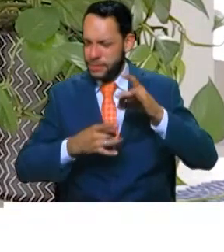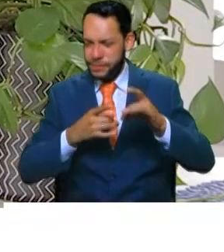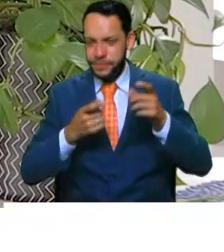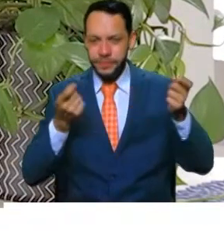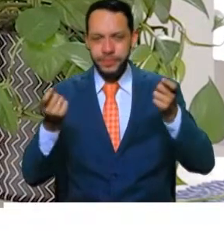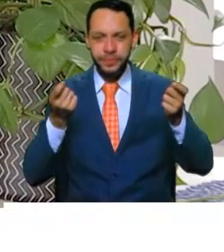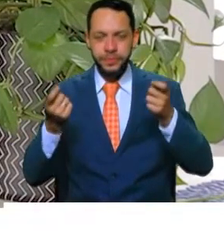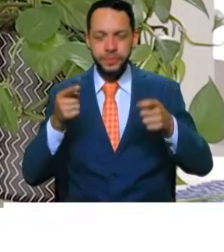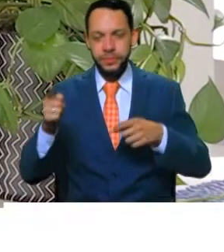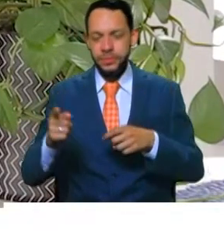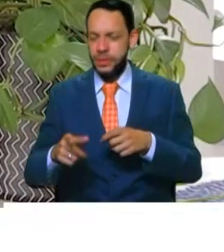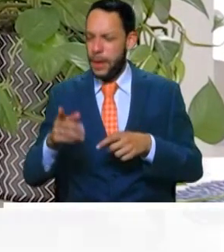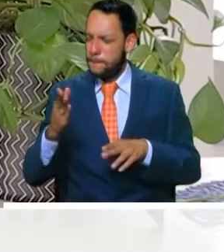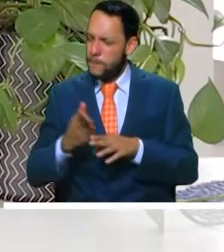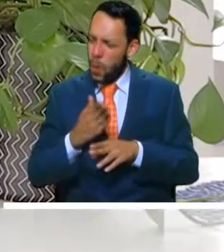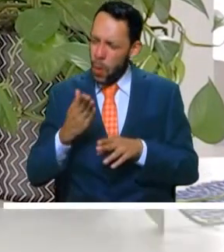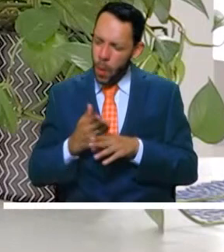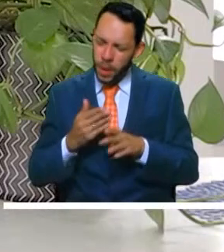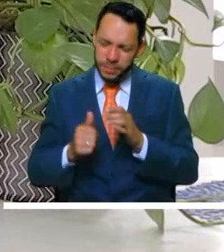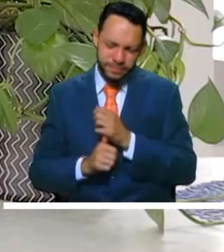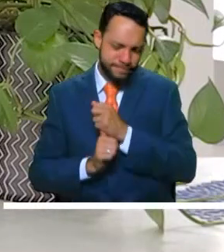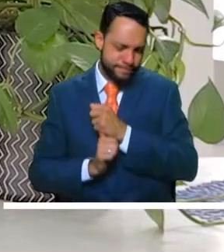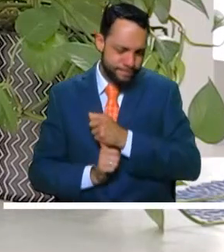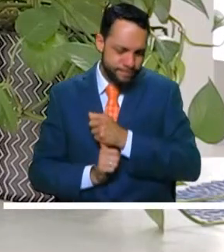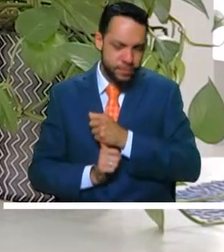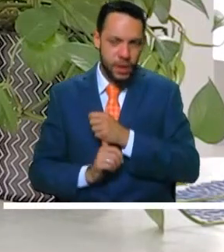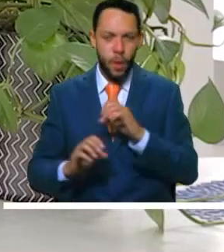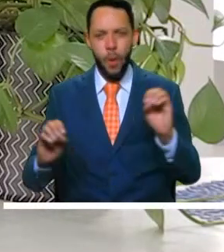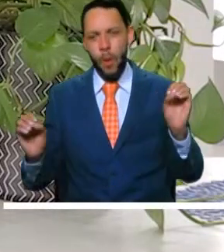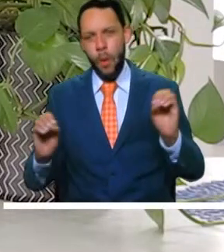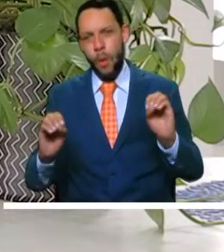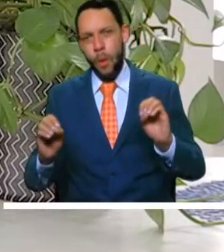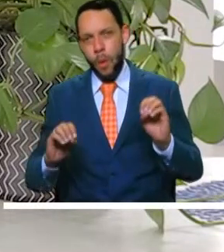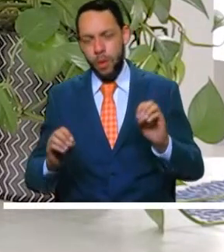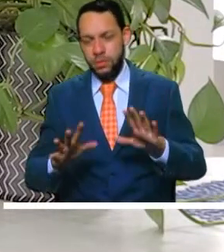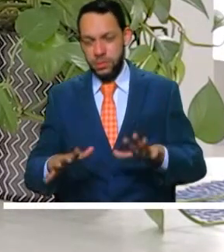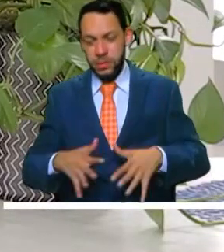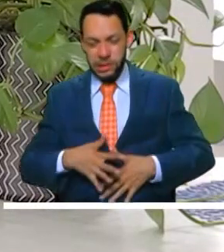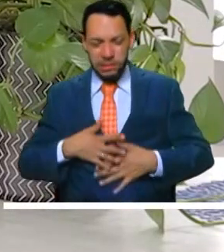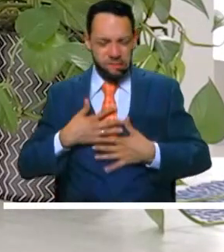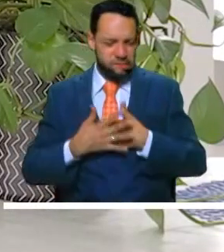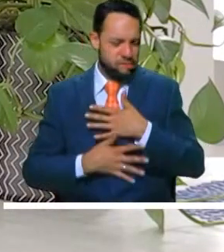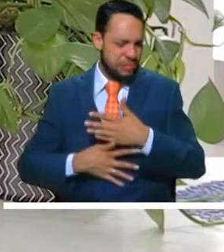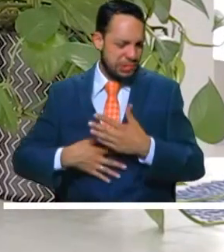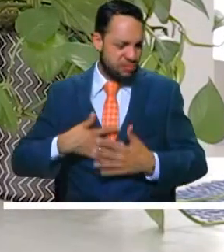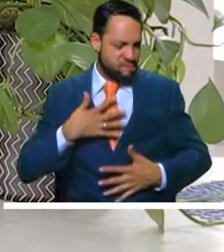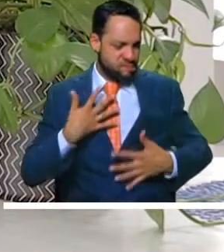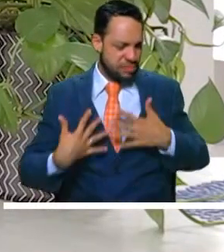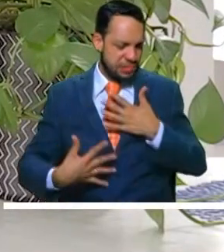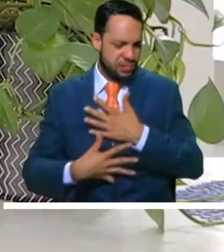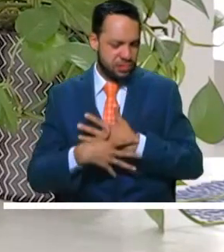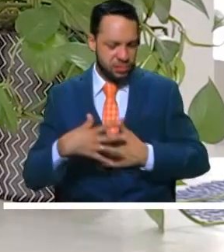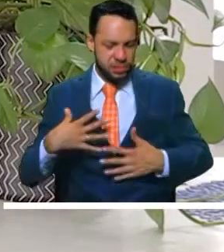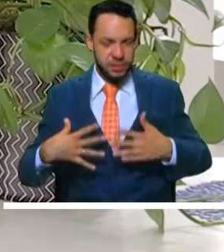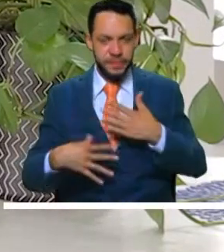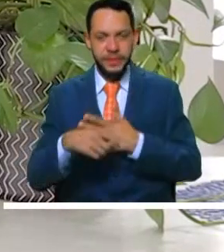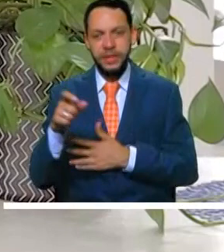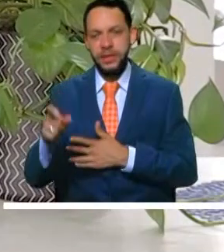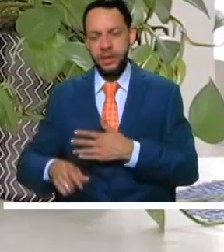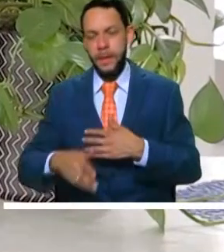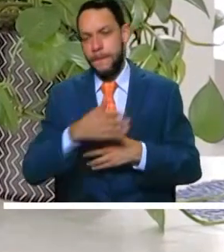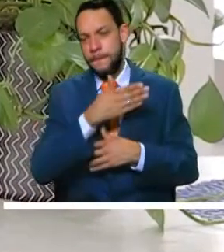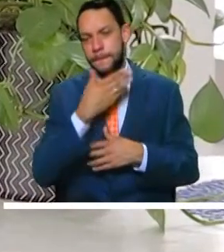en problemas de estreñimiento, en problemas de intestino irritable, ¿sí? Por eso es